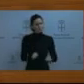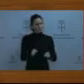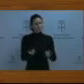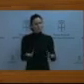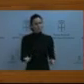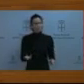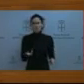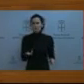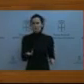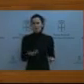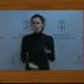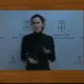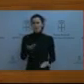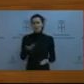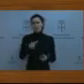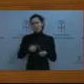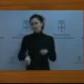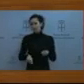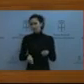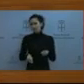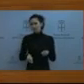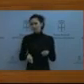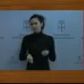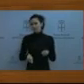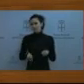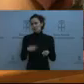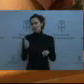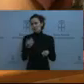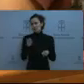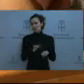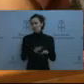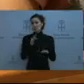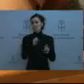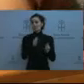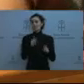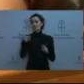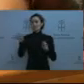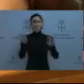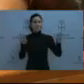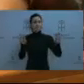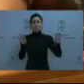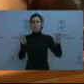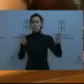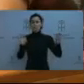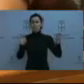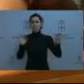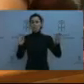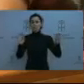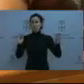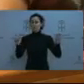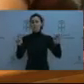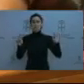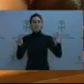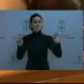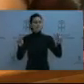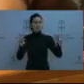valor diferencial que tenemos para favorecer a otras comunidades autónomas? ¿Ustedes realmente creen que nos merece la pena